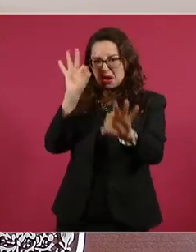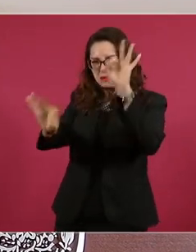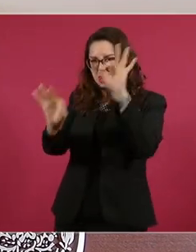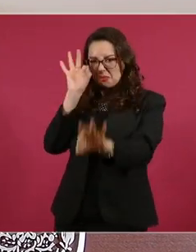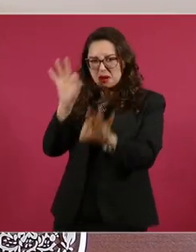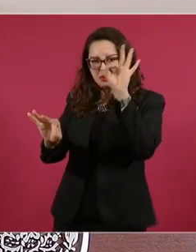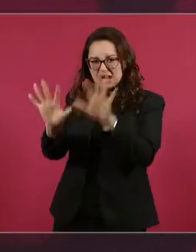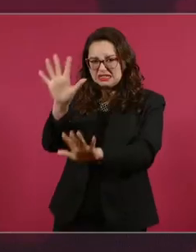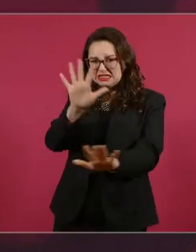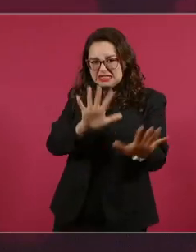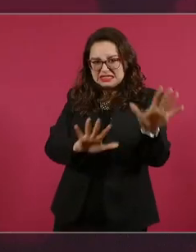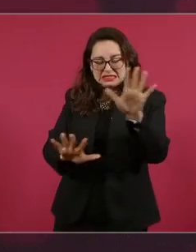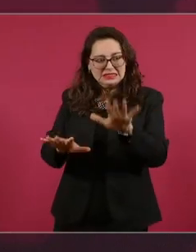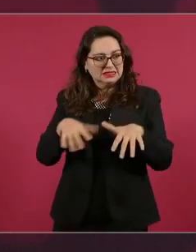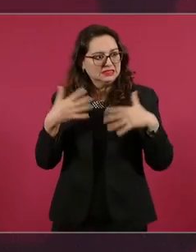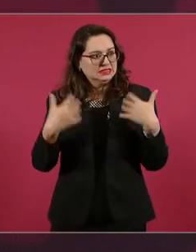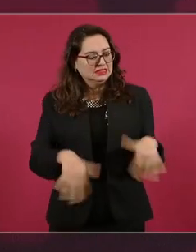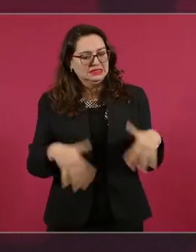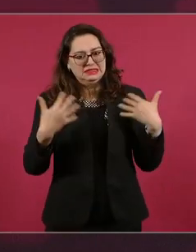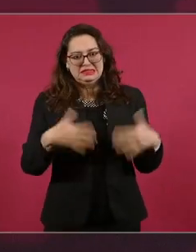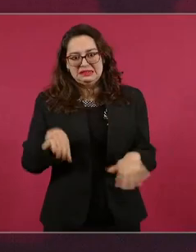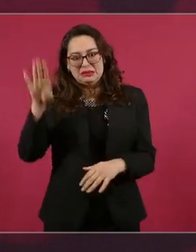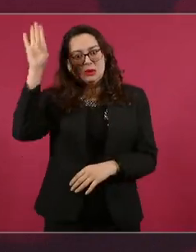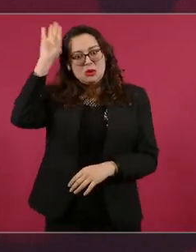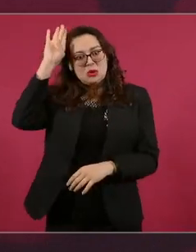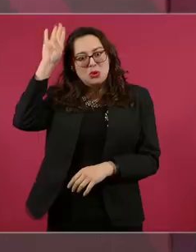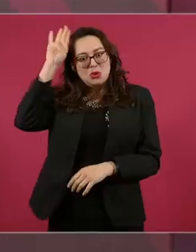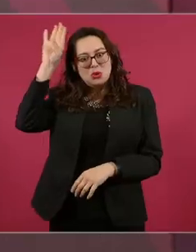Nunca se había atacado a un presidente tanto